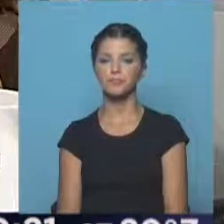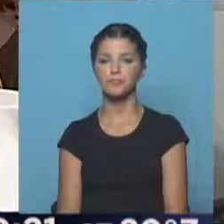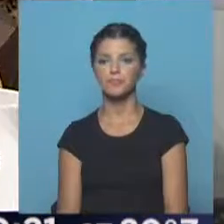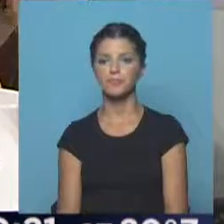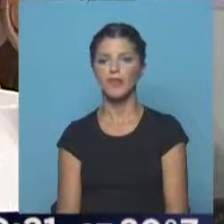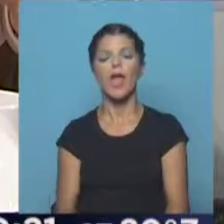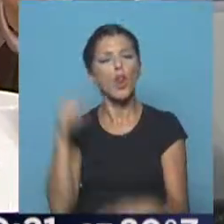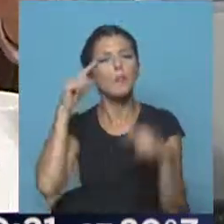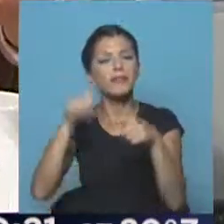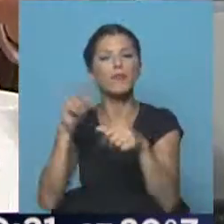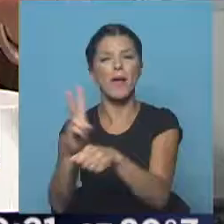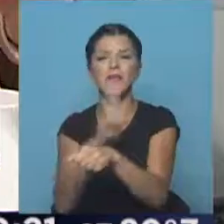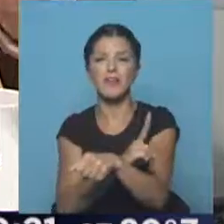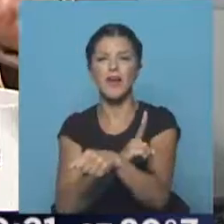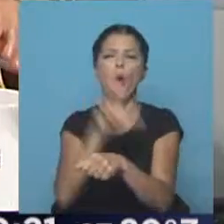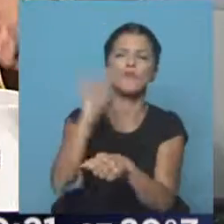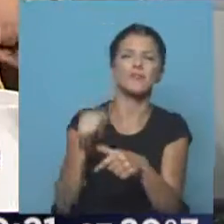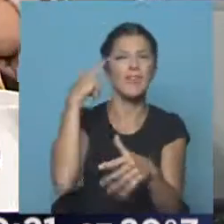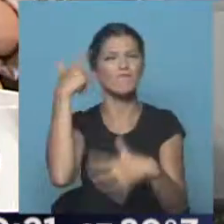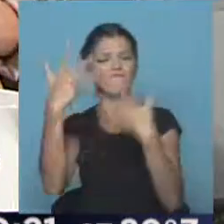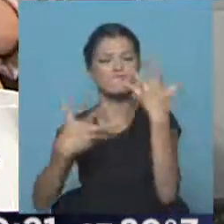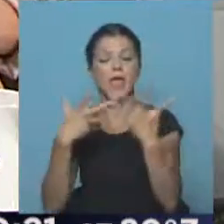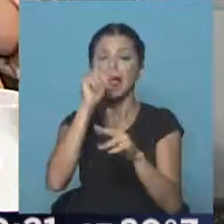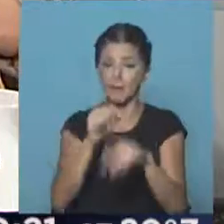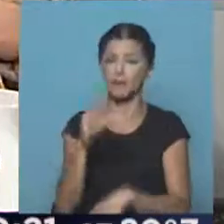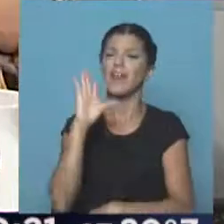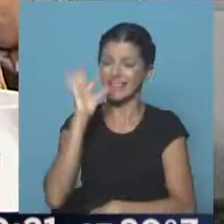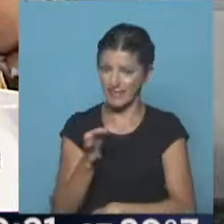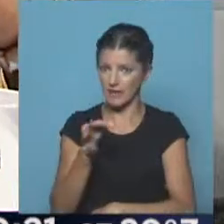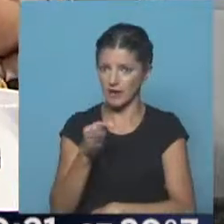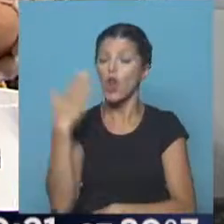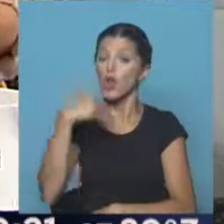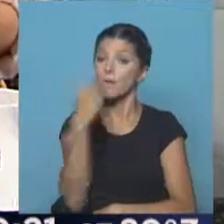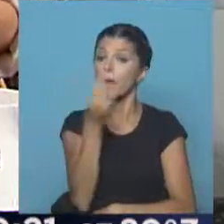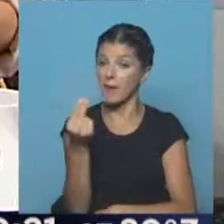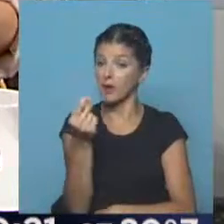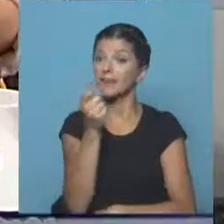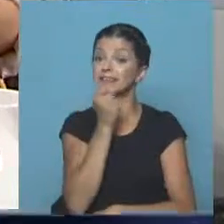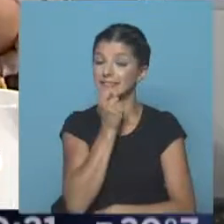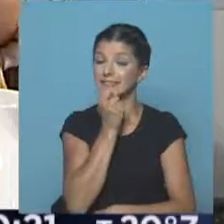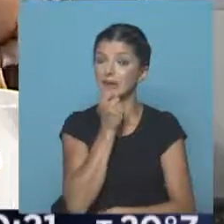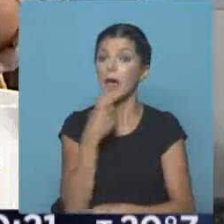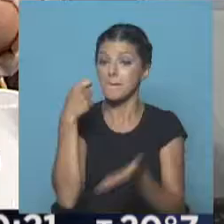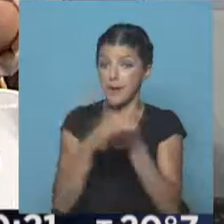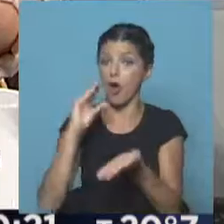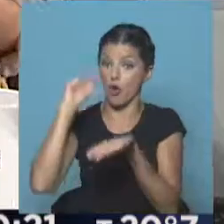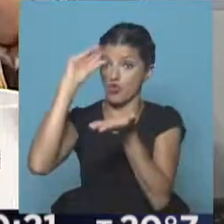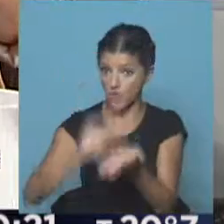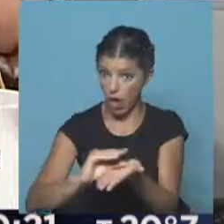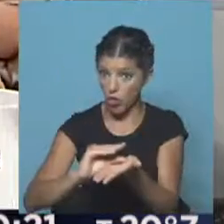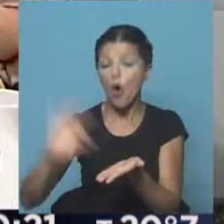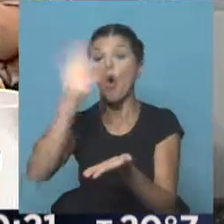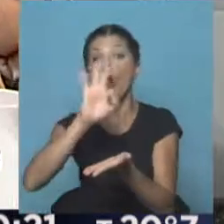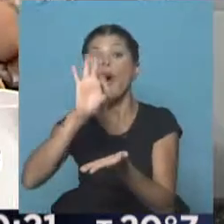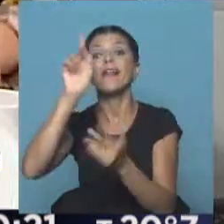evitar esas ofertas confusas, que el consumidor pueda diferenciar entre lo que le va a costar un producto o un artículo cuando lo paga de contado